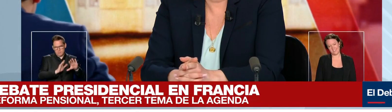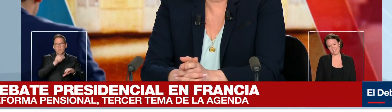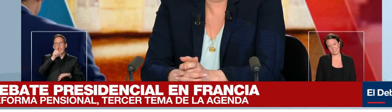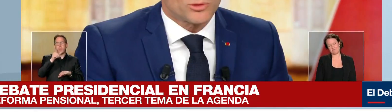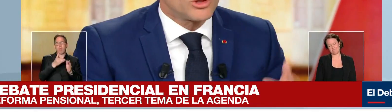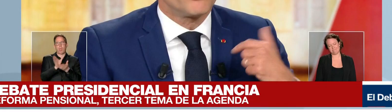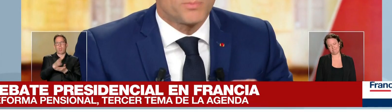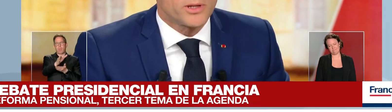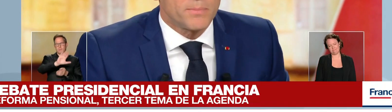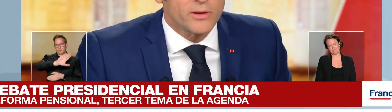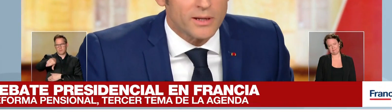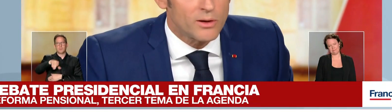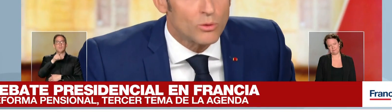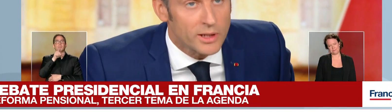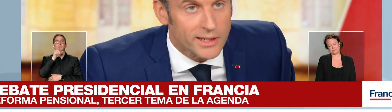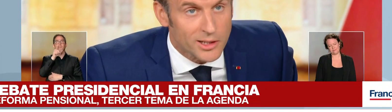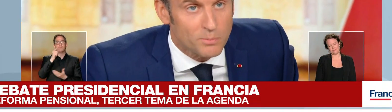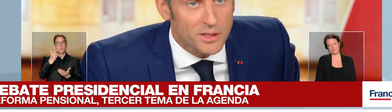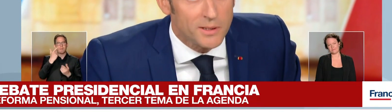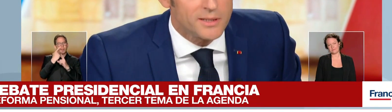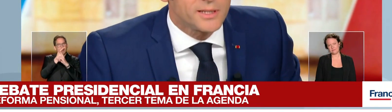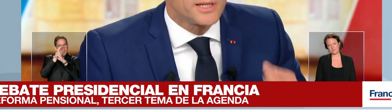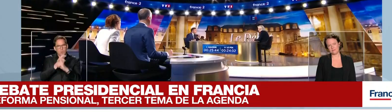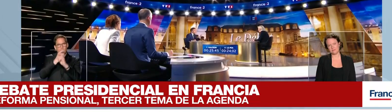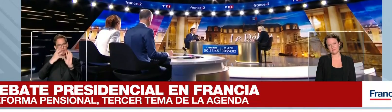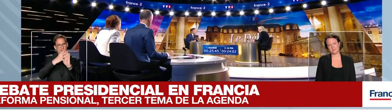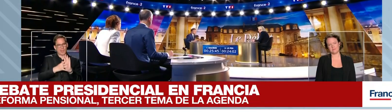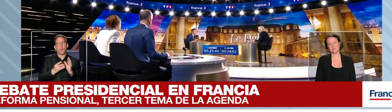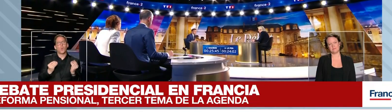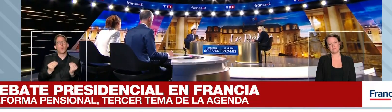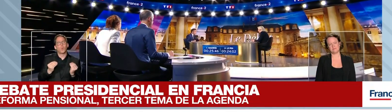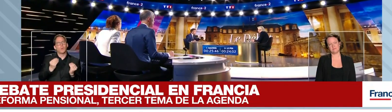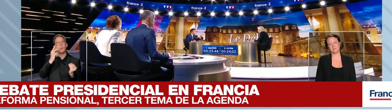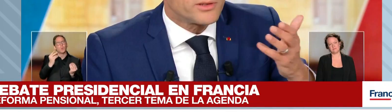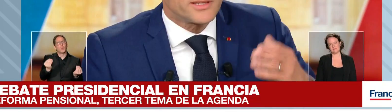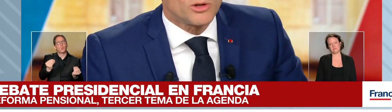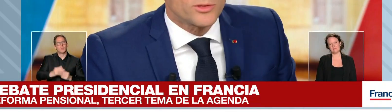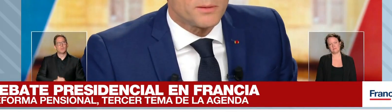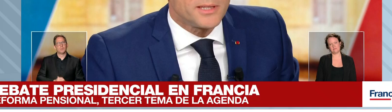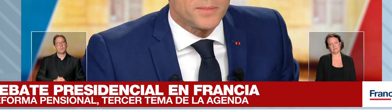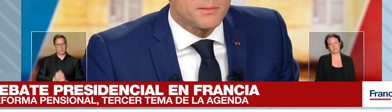usted no es justa, porque como usted no toma en cuenta los criterios de dificultad del empleo,